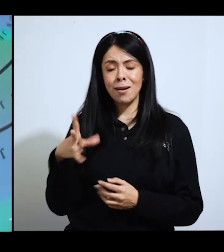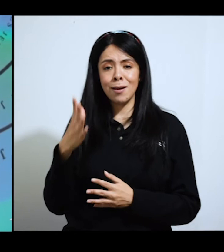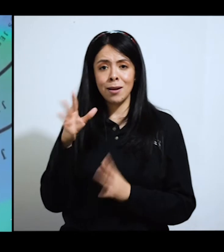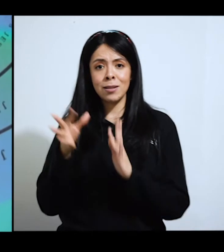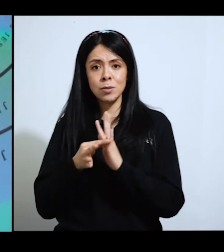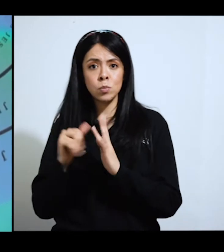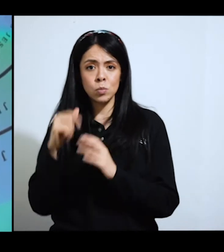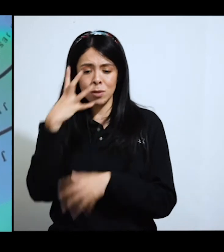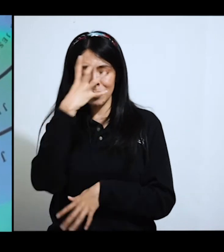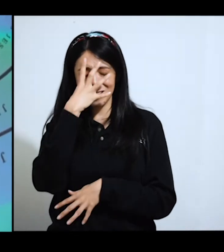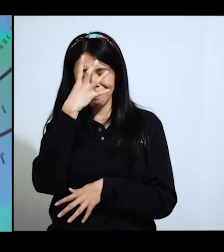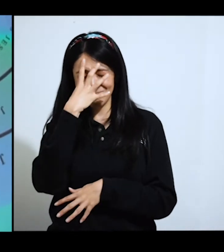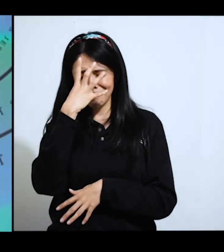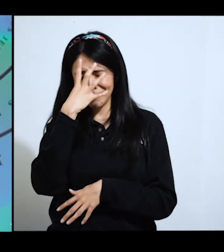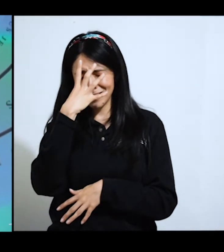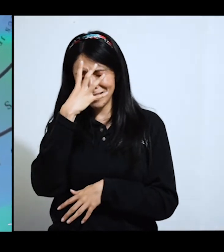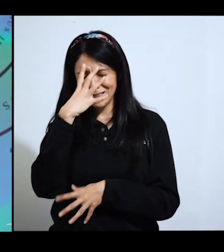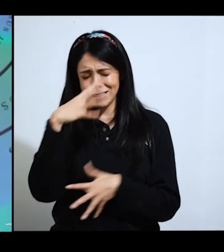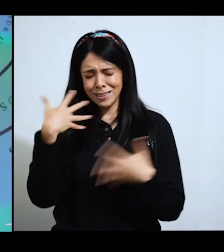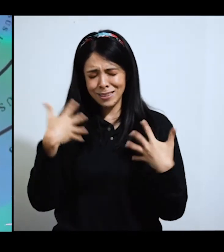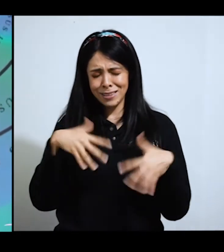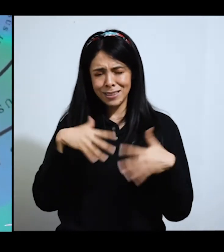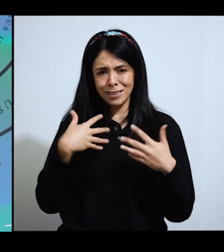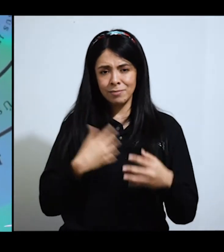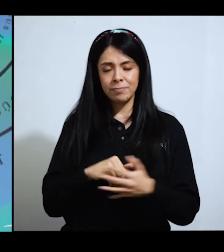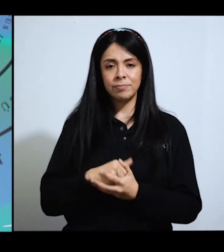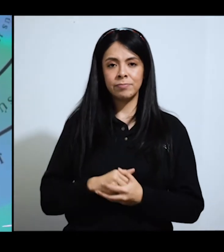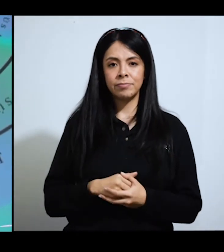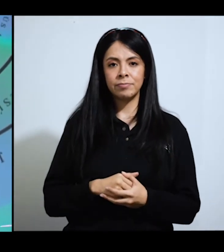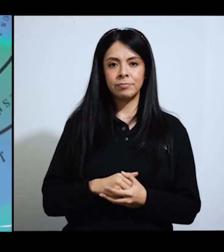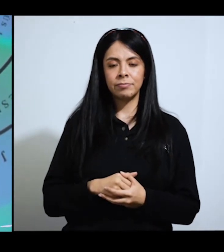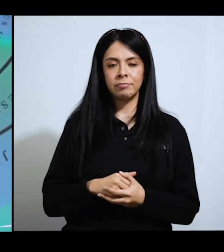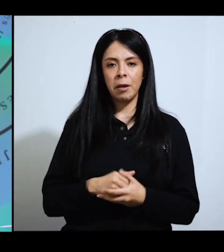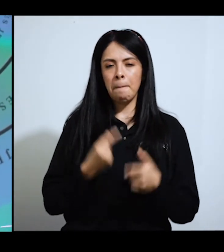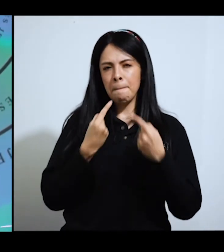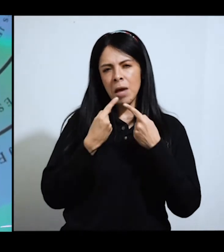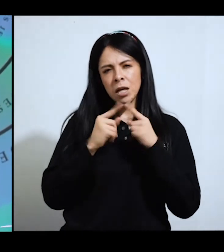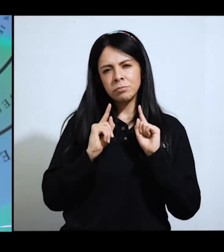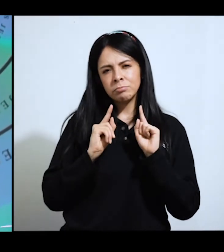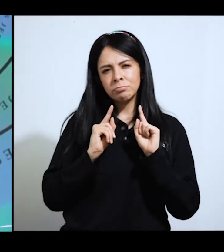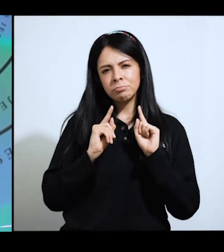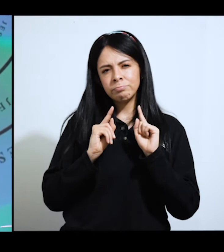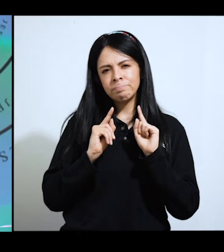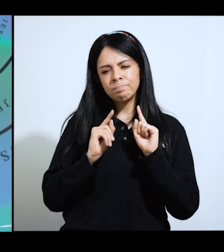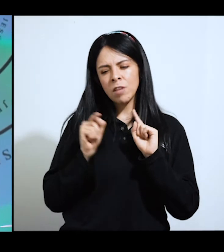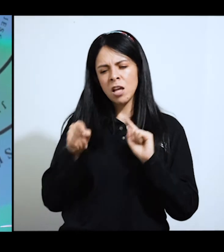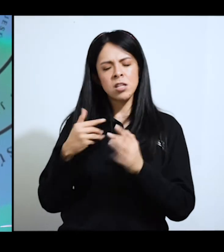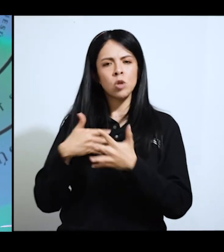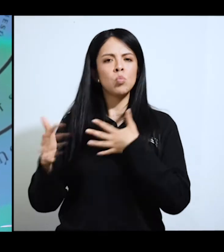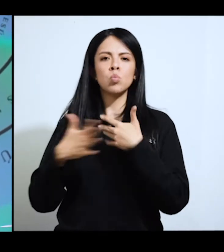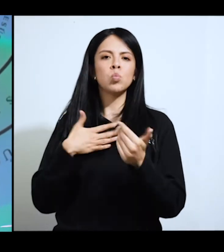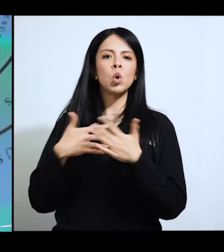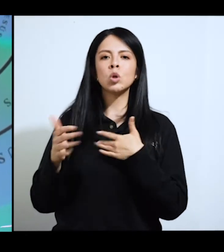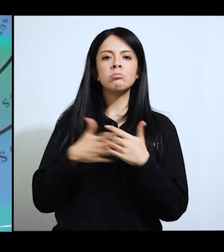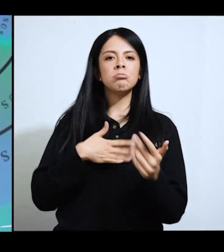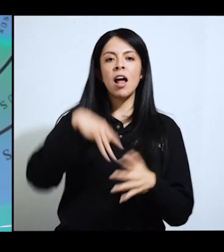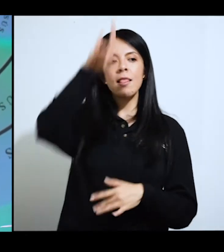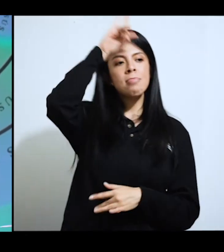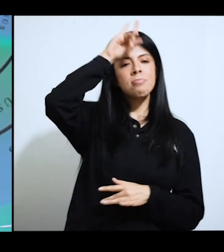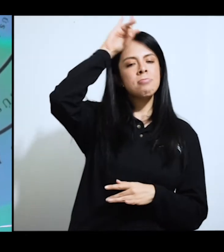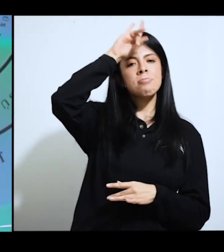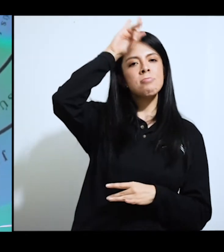o para un esposo. Sin embargo, ella no le iba a dar lugar al diablo. Ella no iba a permitir